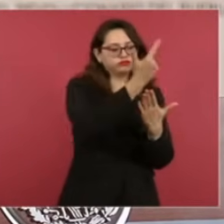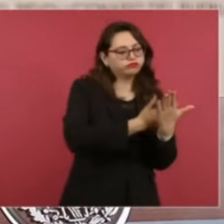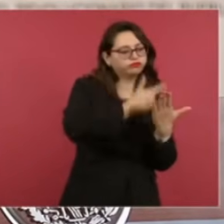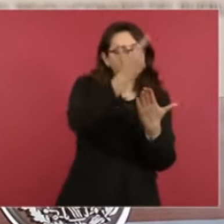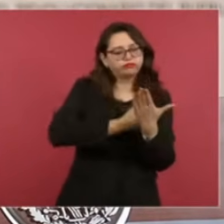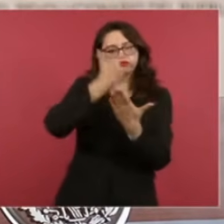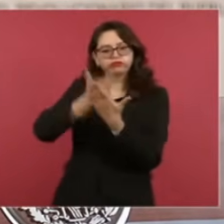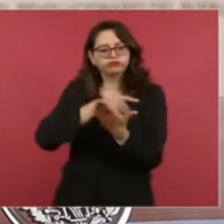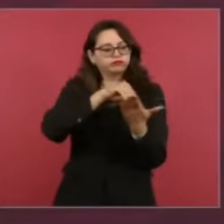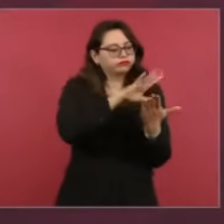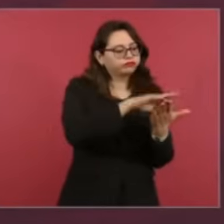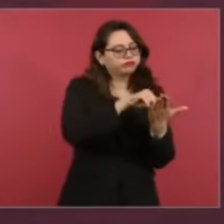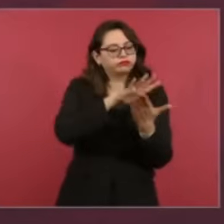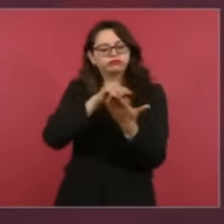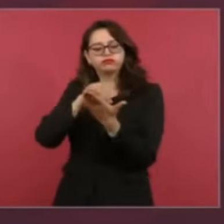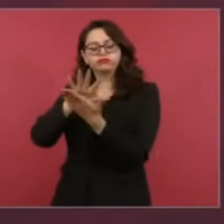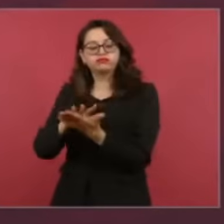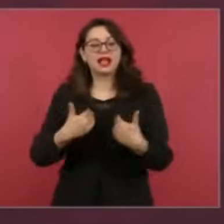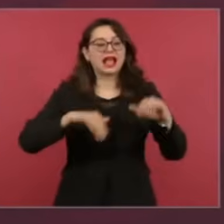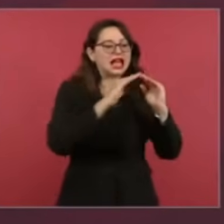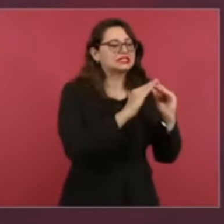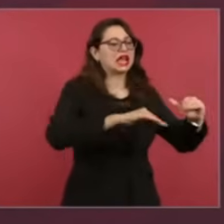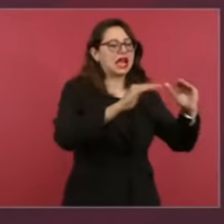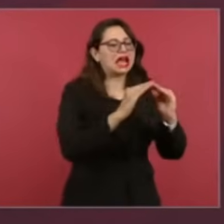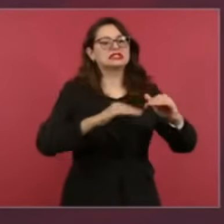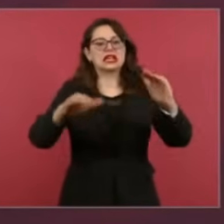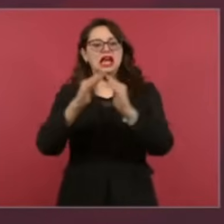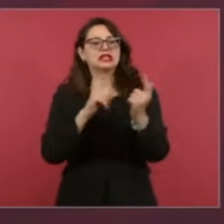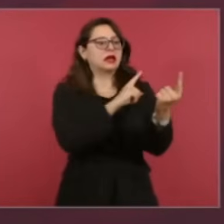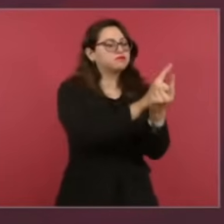Esto es trabajo casa por casa.